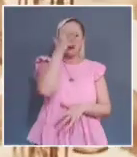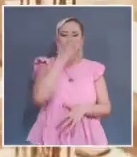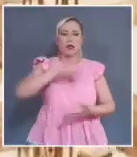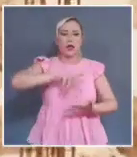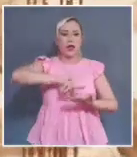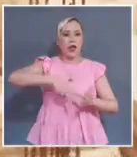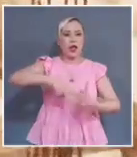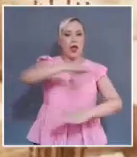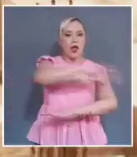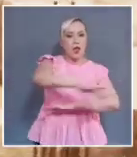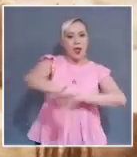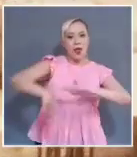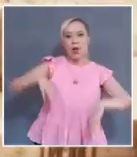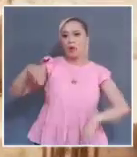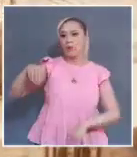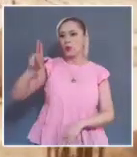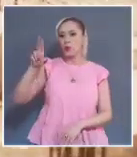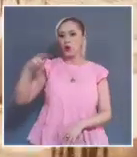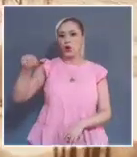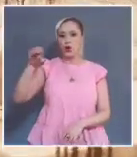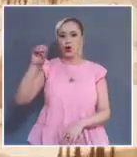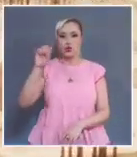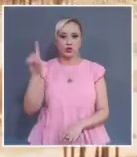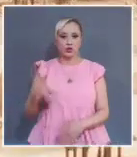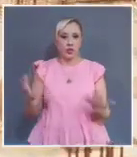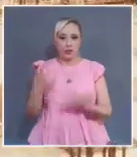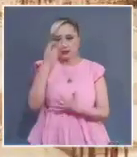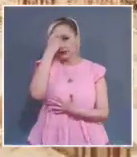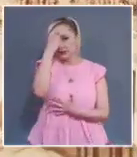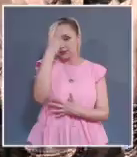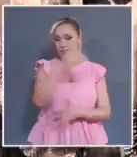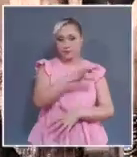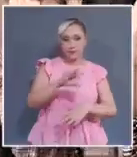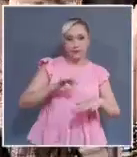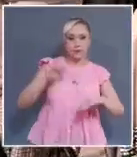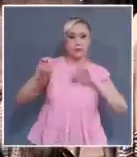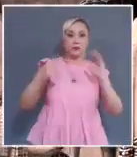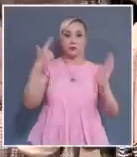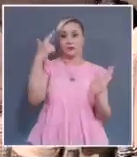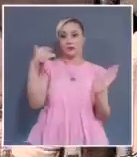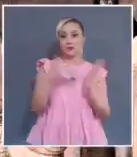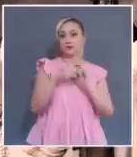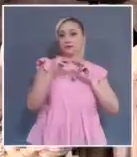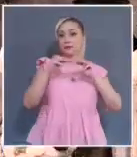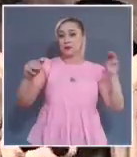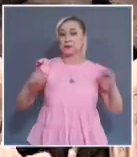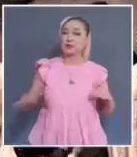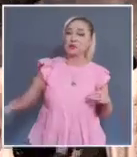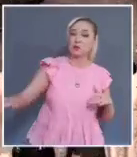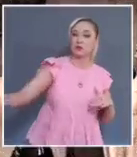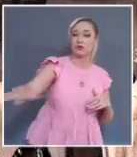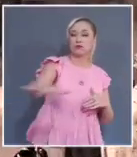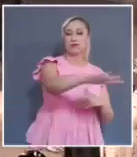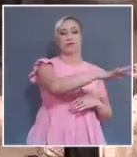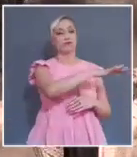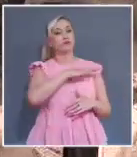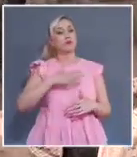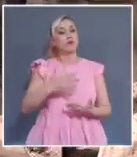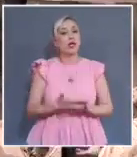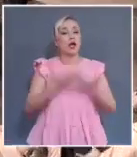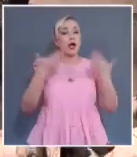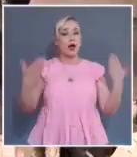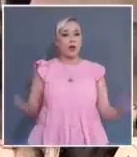Muñoz García, ocupa una extensión de más de 7,000 metros cuadrados, en un terreno que ocuparon un día las casas del